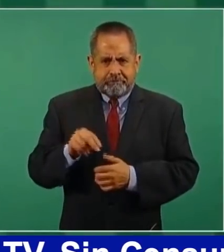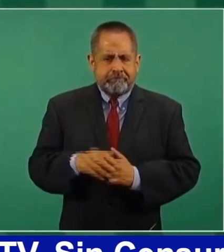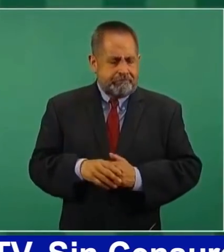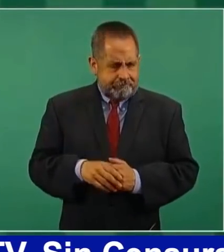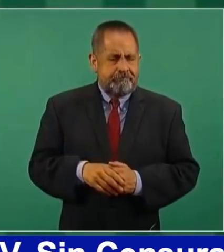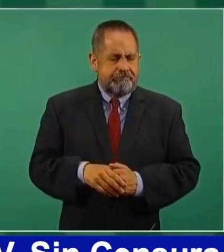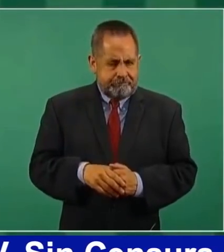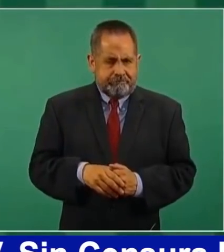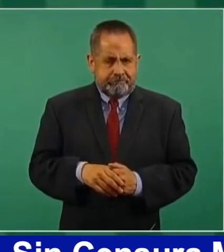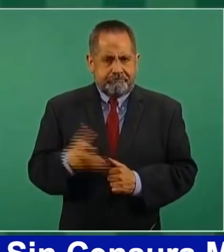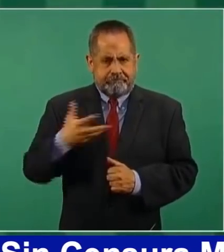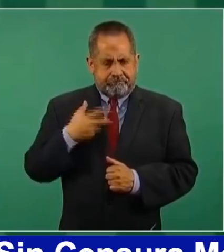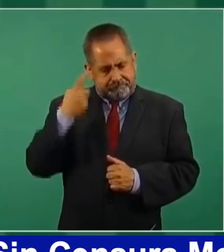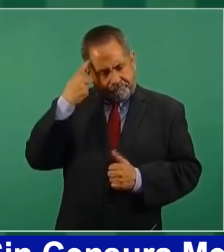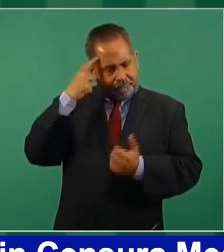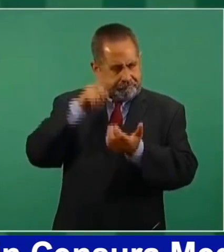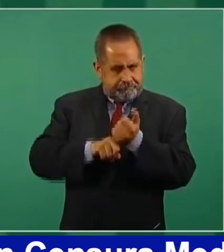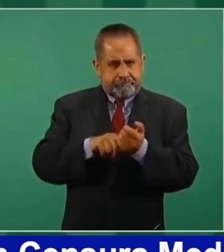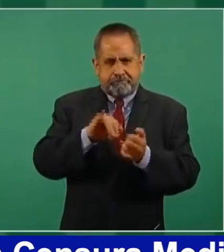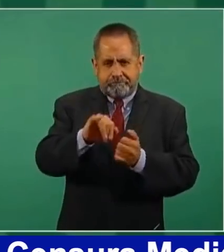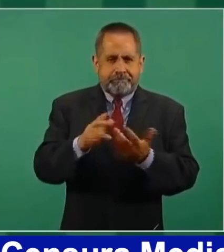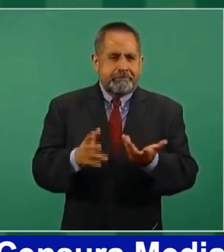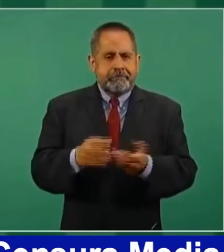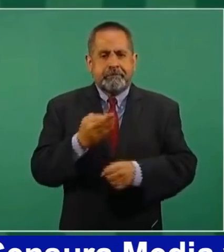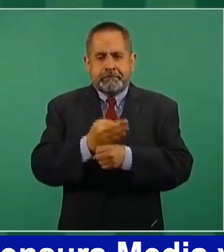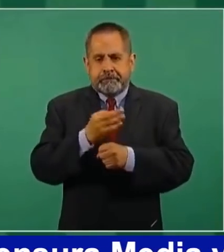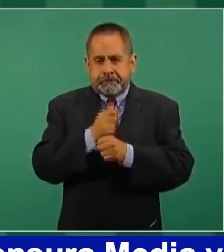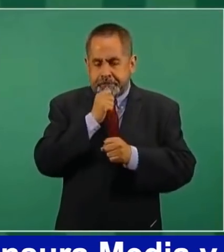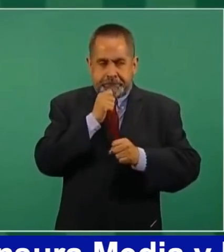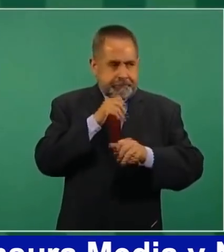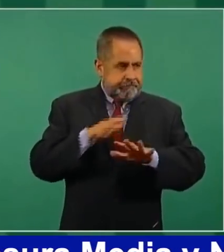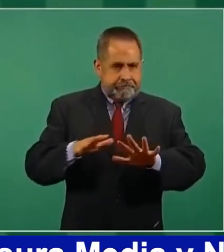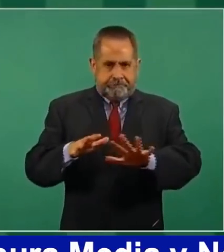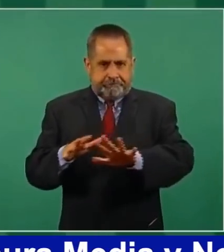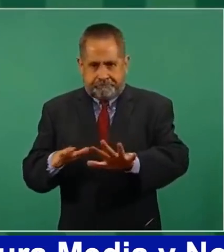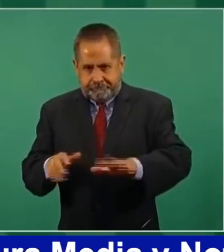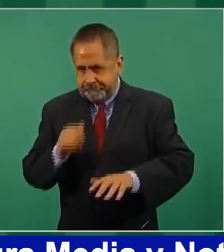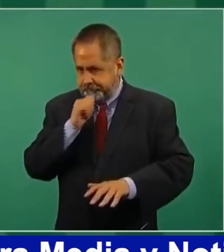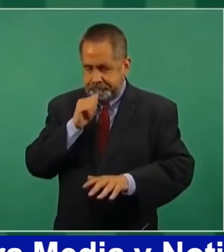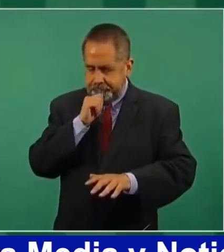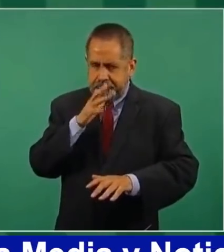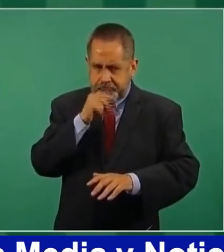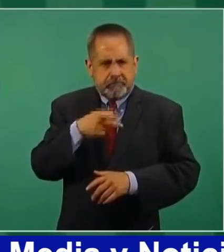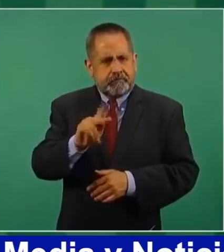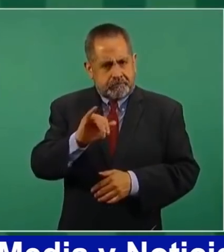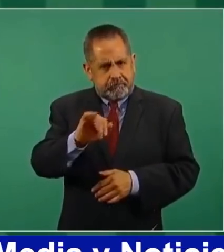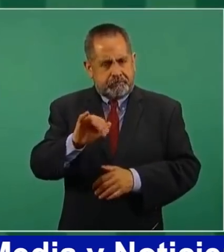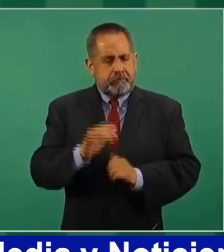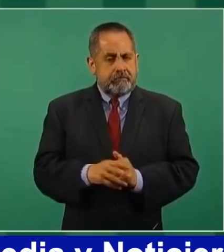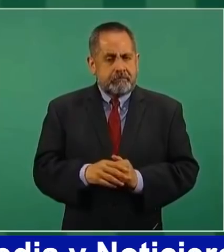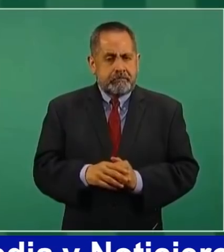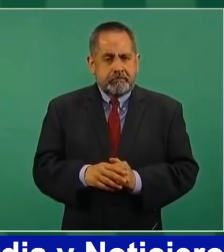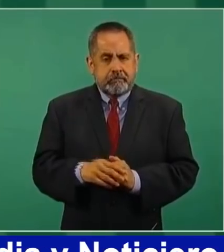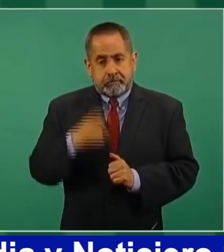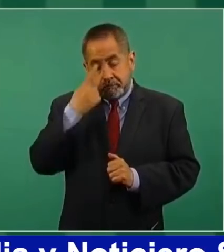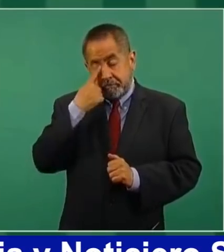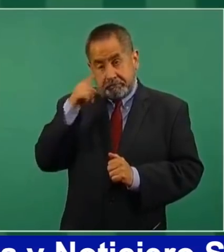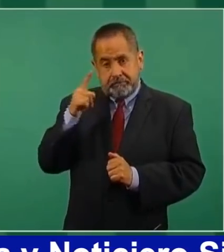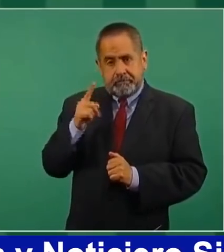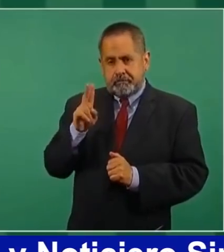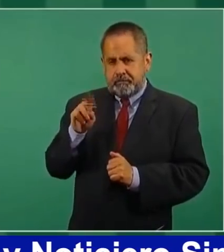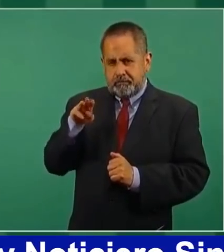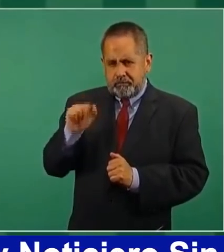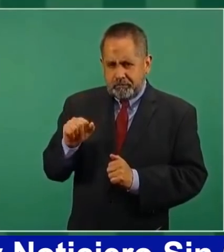contemplado, nada más que no puedo todavía, no podemos todavía. El revertir las sumas y todo